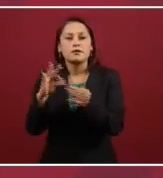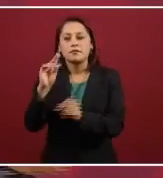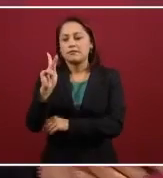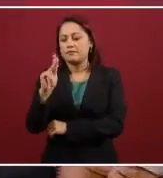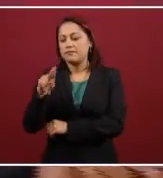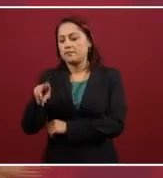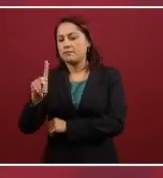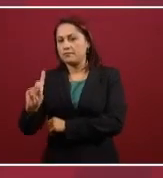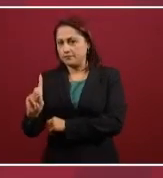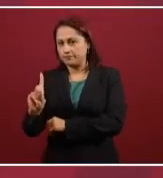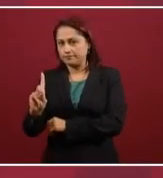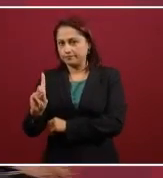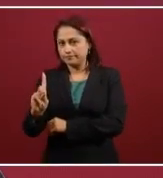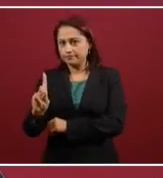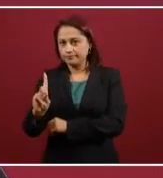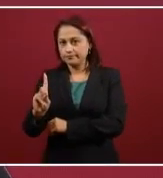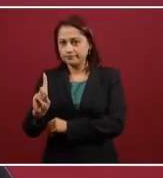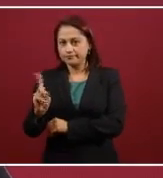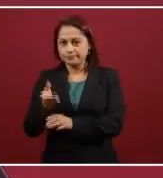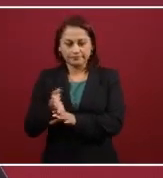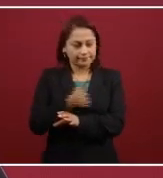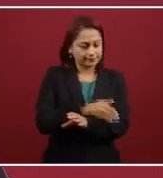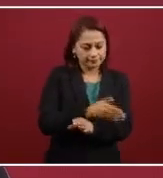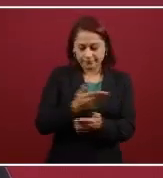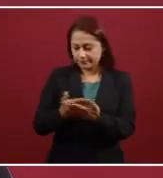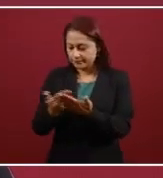de estas diferencias,